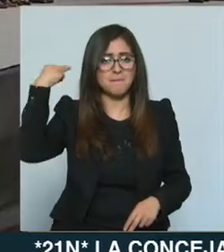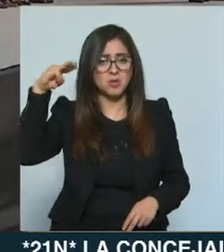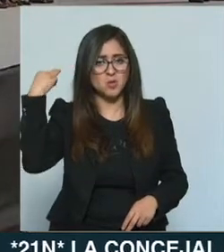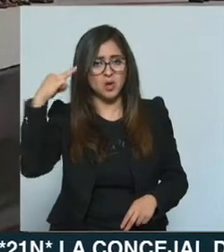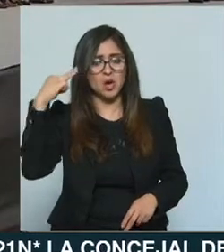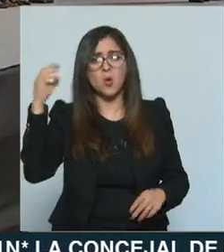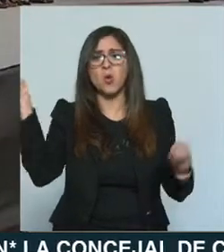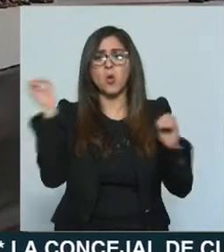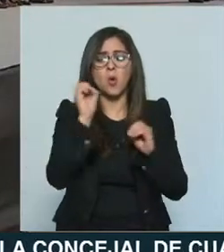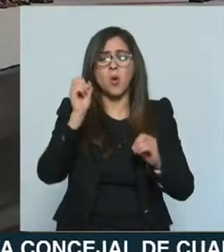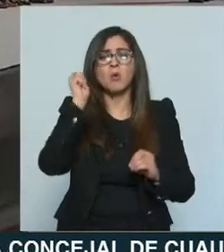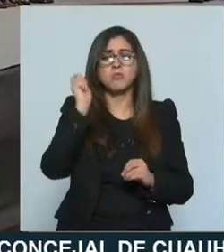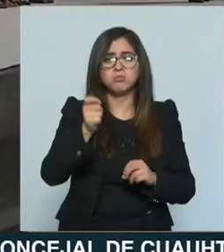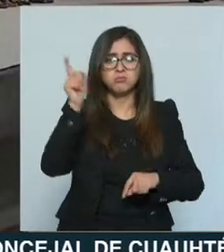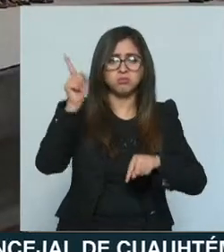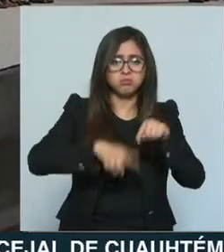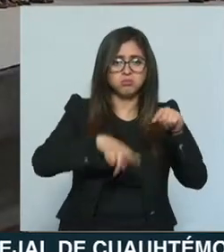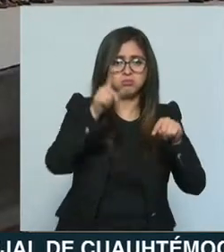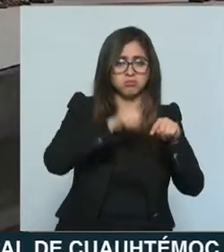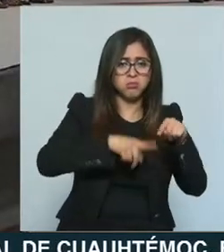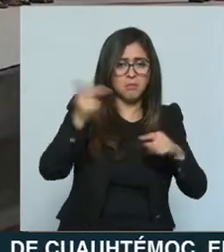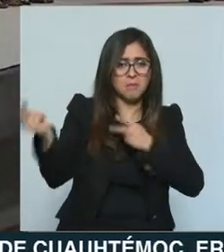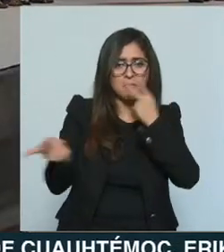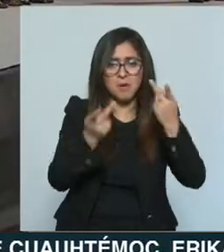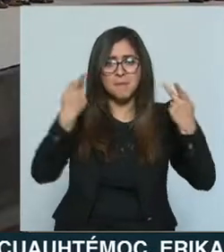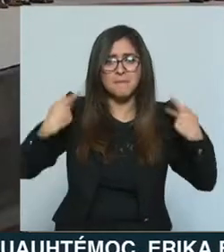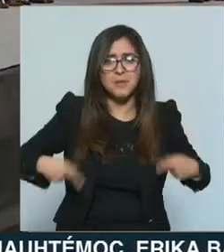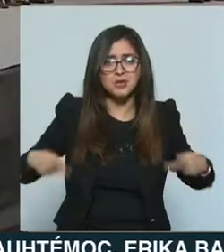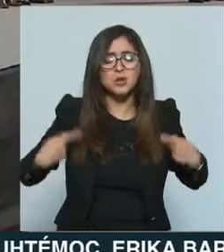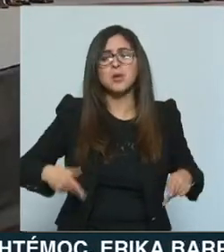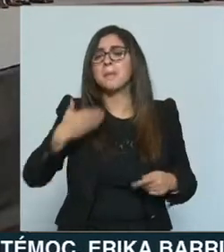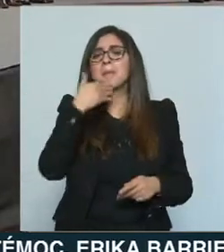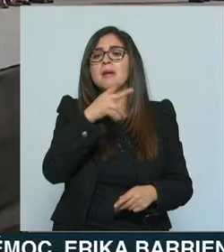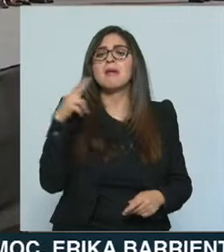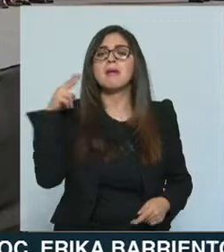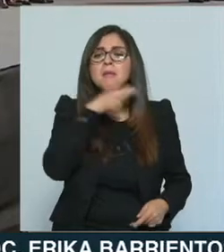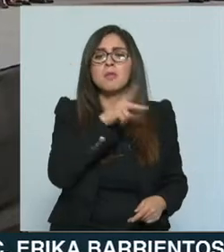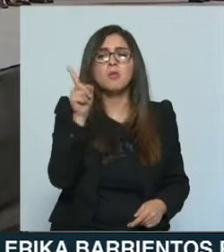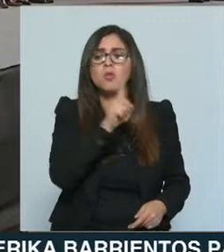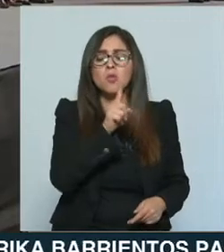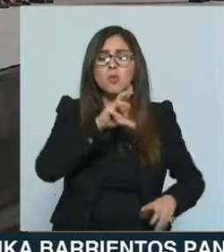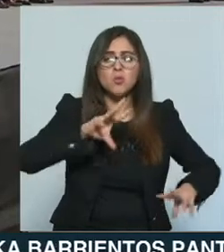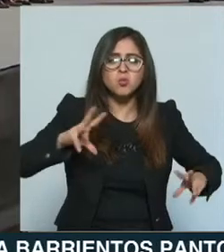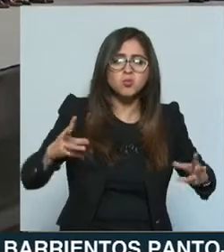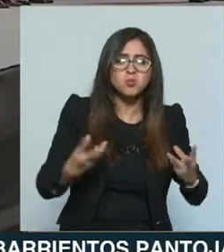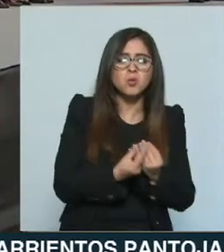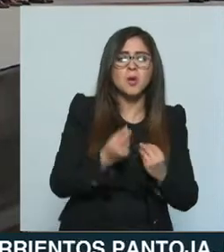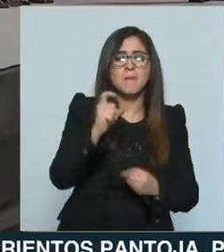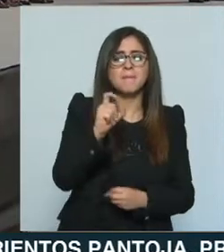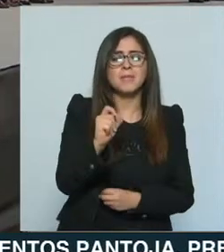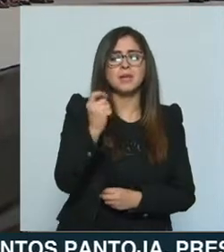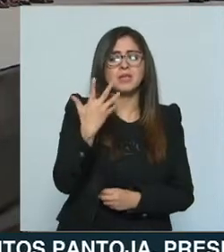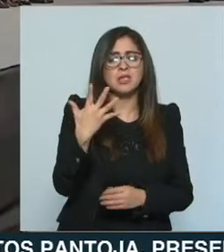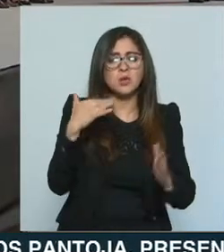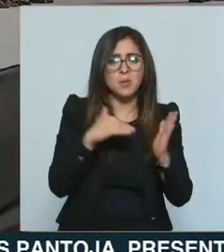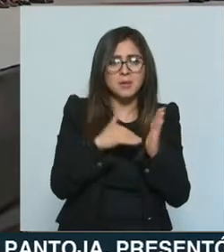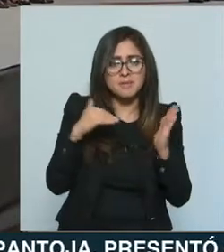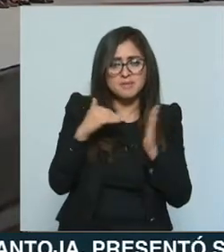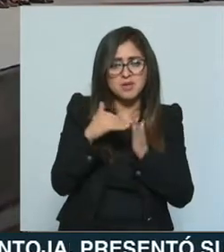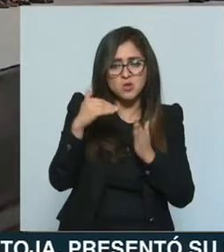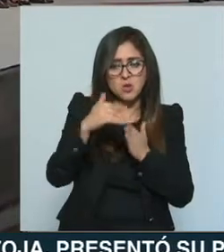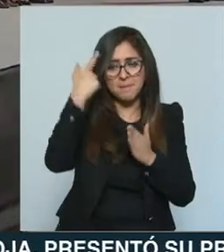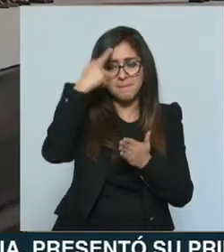fueron desalojadas de manera efectiva, rápida, costaron aproximadamente 25 mil millones de